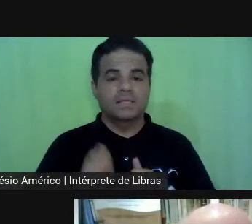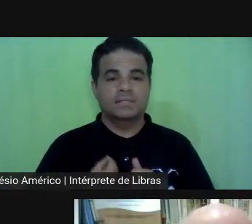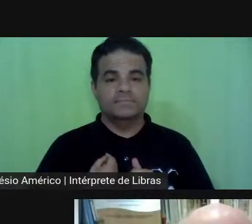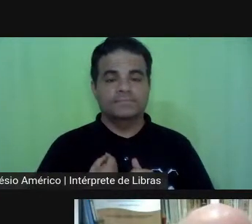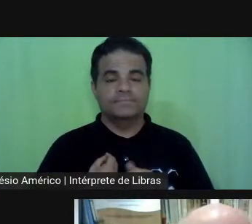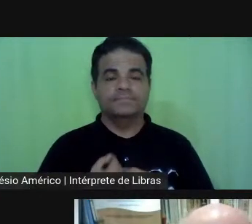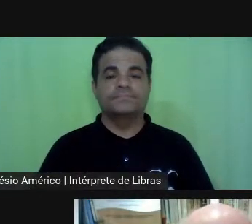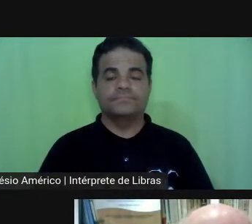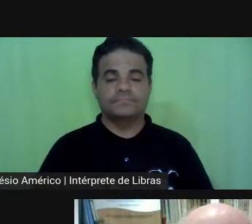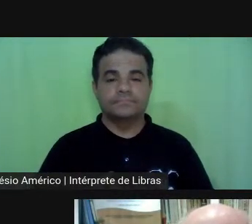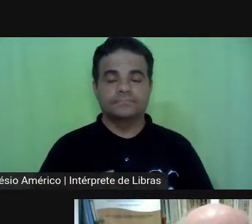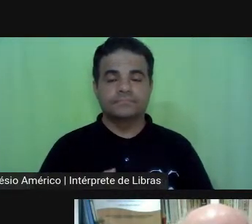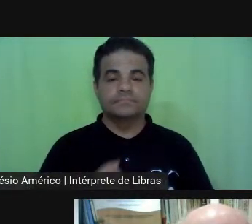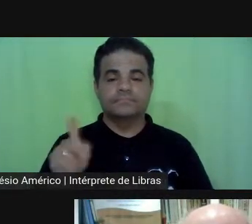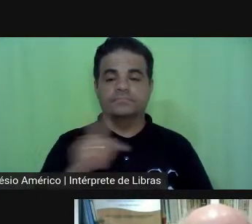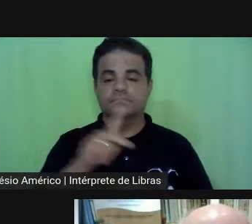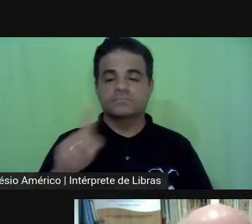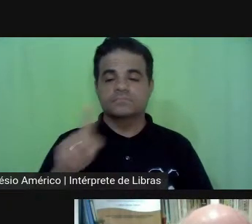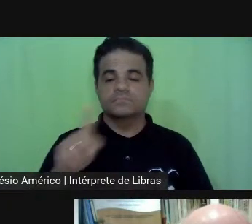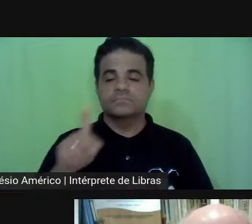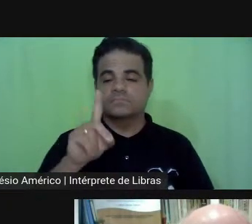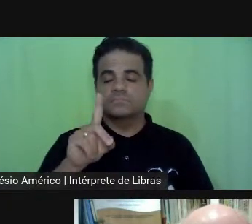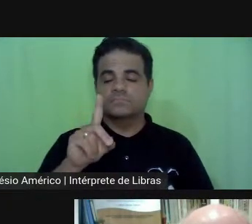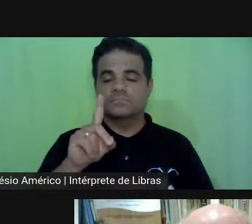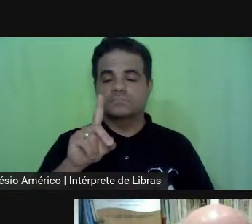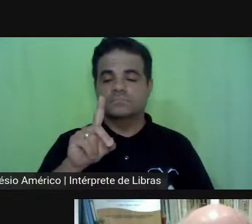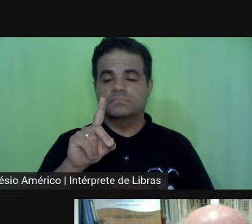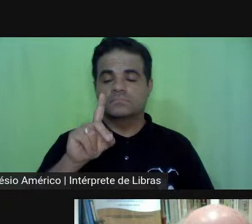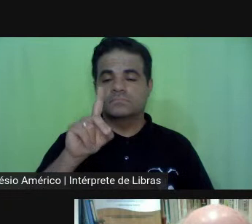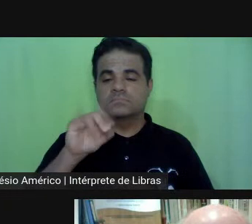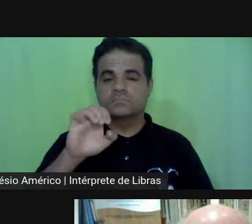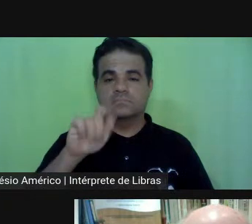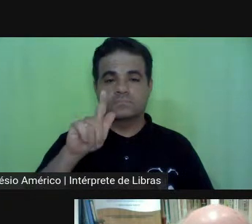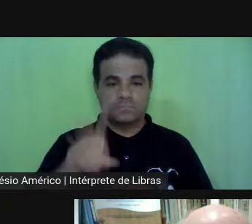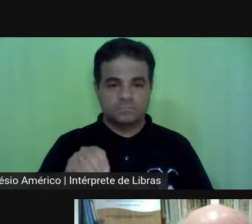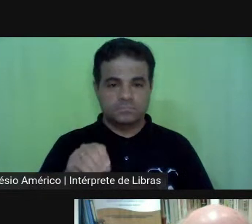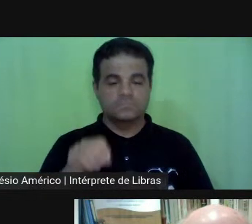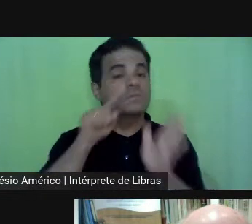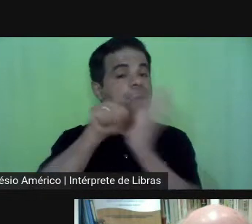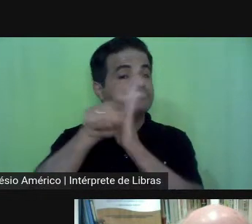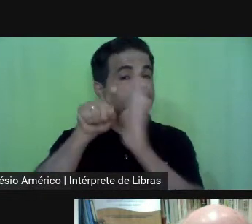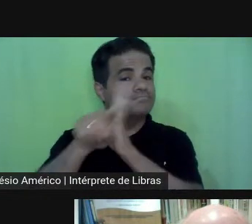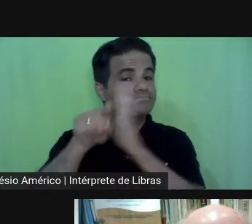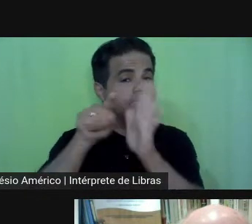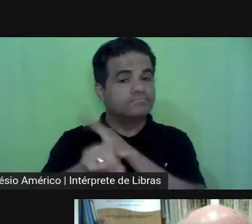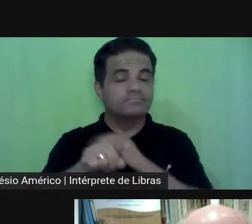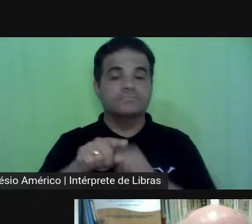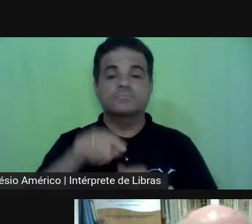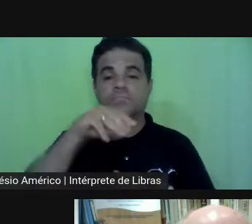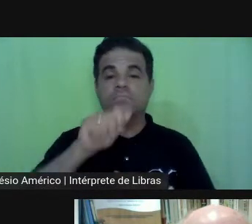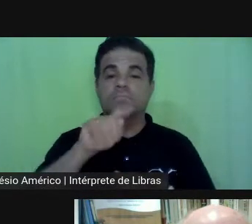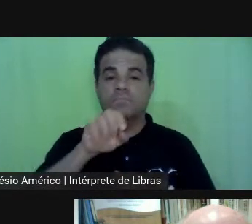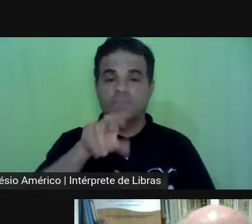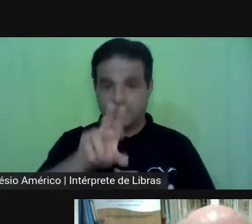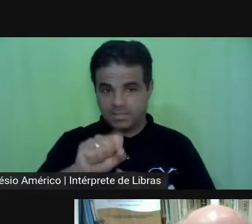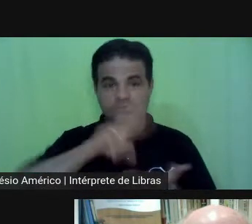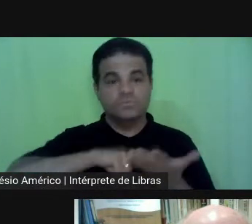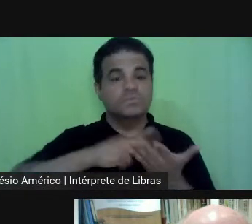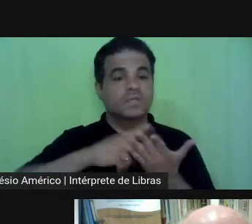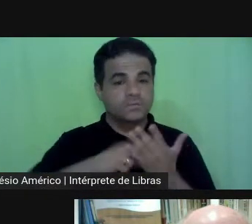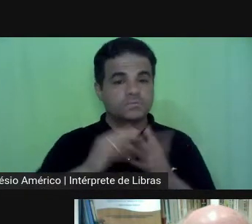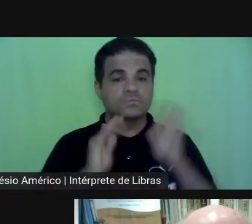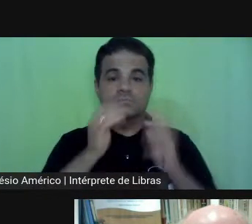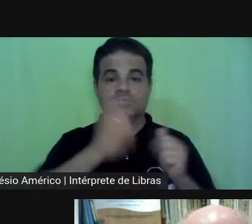si llego mientras yo pasé las preguntas importaría sumate otras dudas para centro español